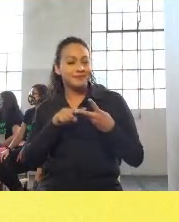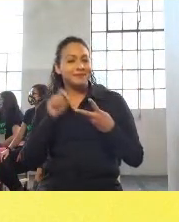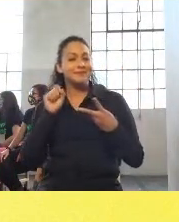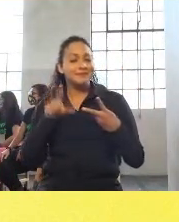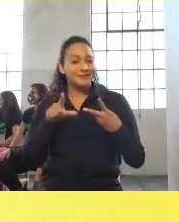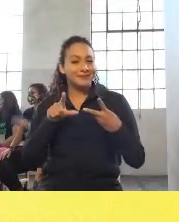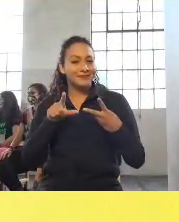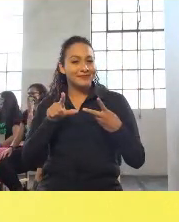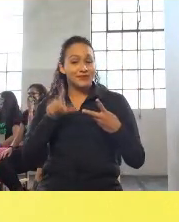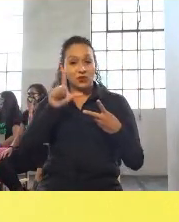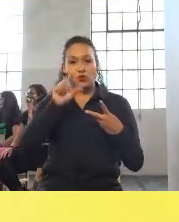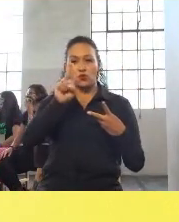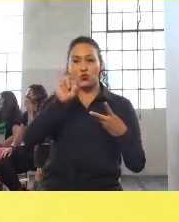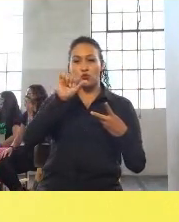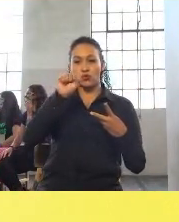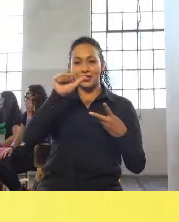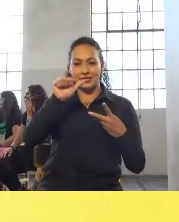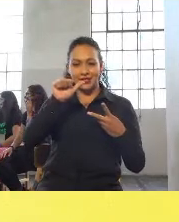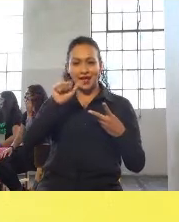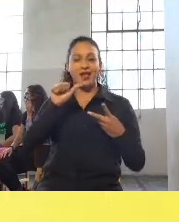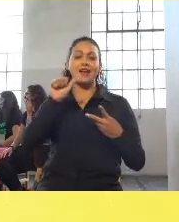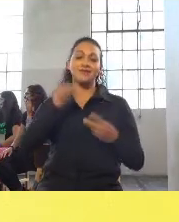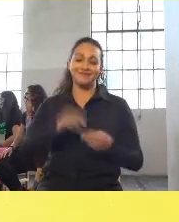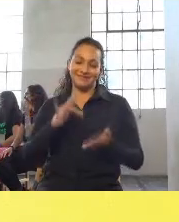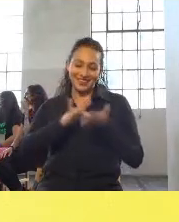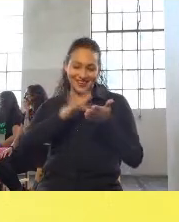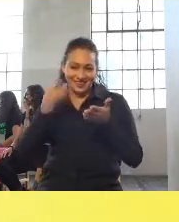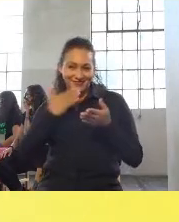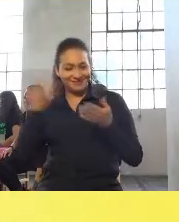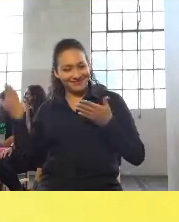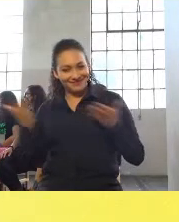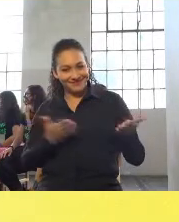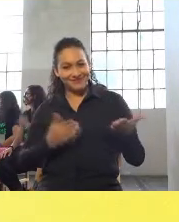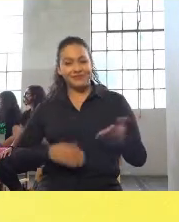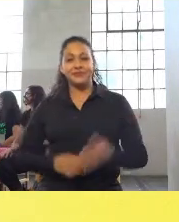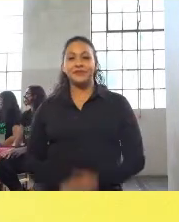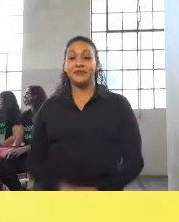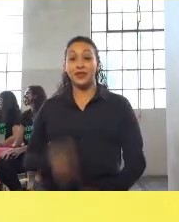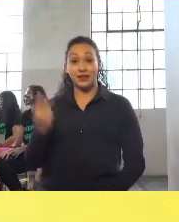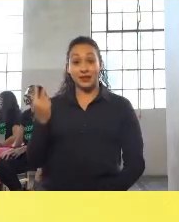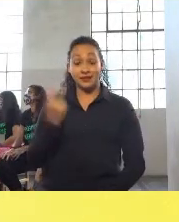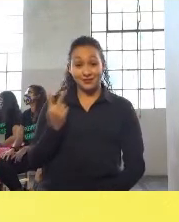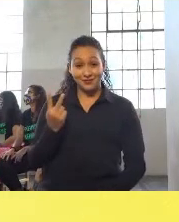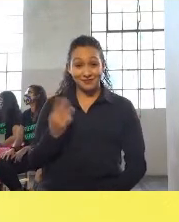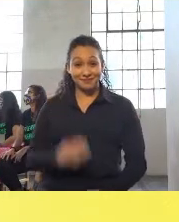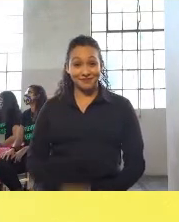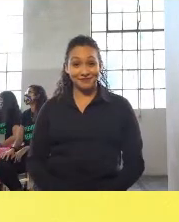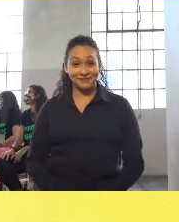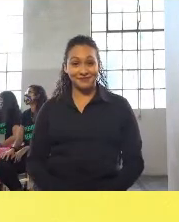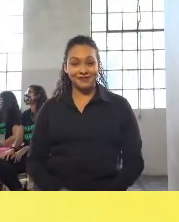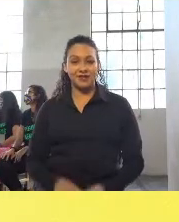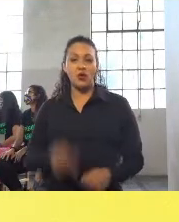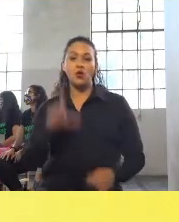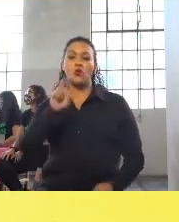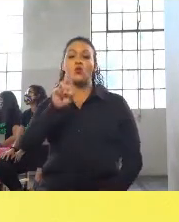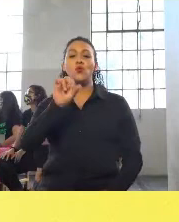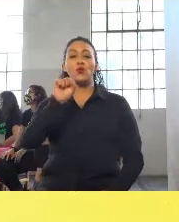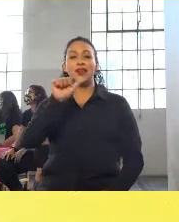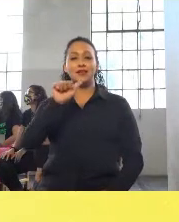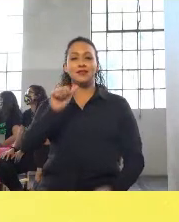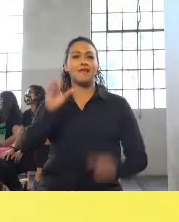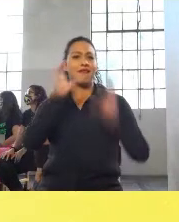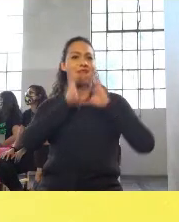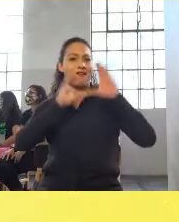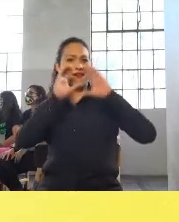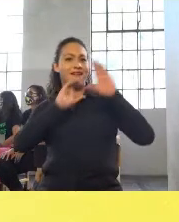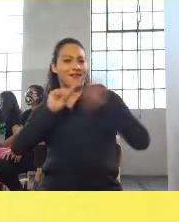tenemos también hoy a Luisa Almaguer. Muchas gracias, Luisa. Ella, bueno, Luisa es cantante trans,